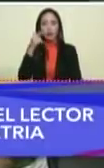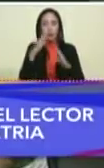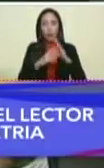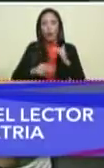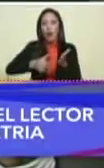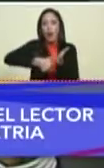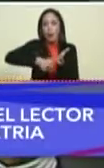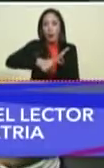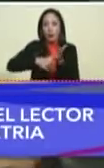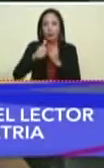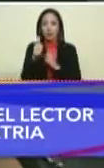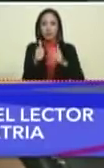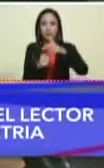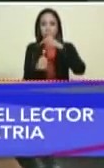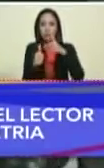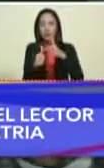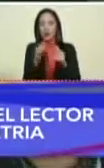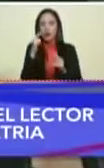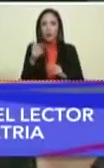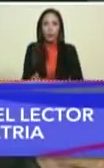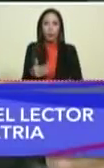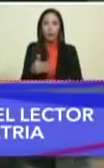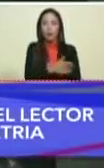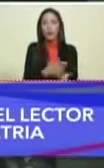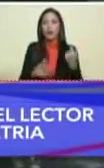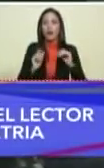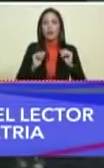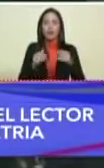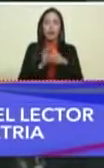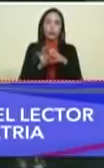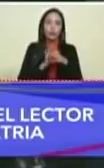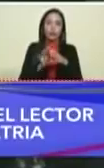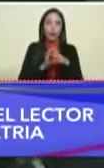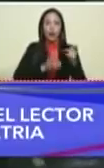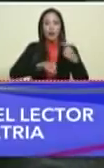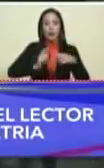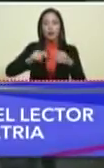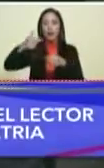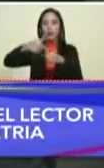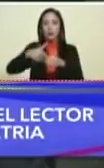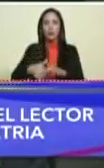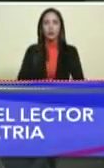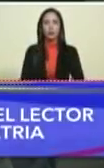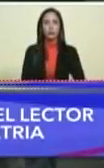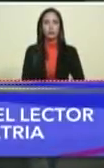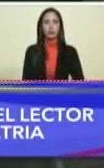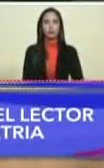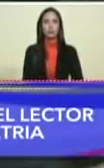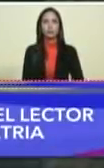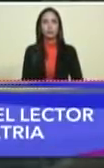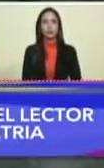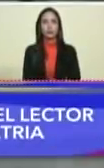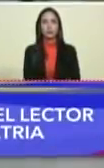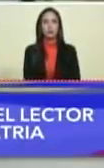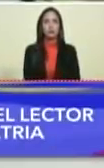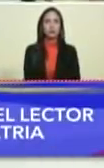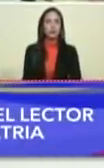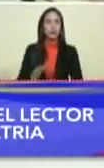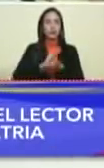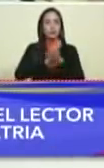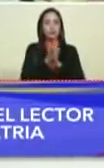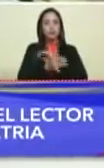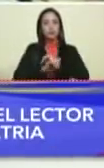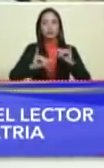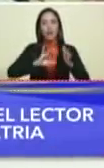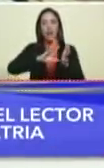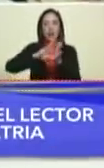huellas para activar el subsidio del combustible venezolano, mi comandante. Le llegó el fin al